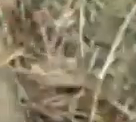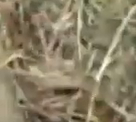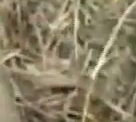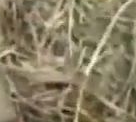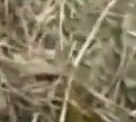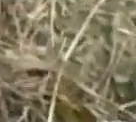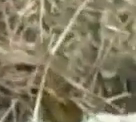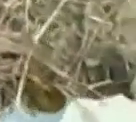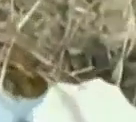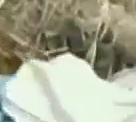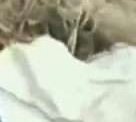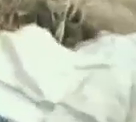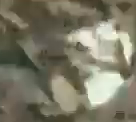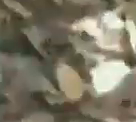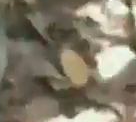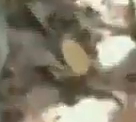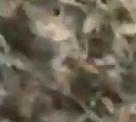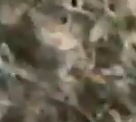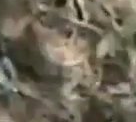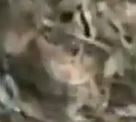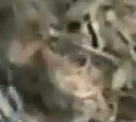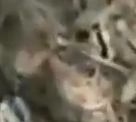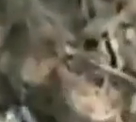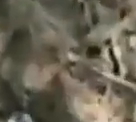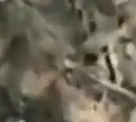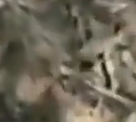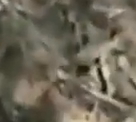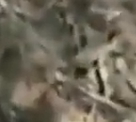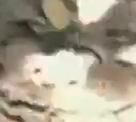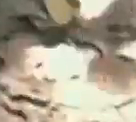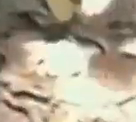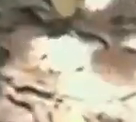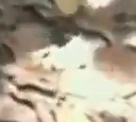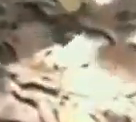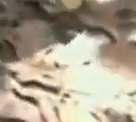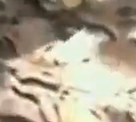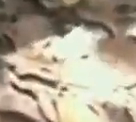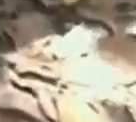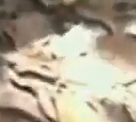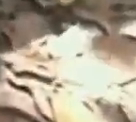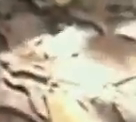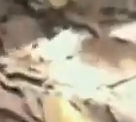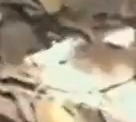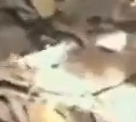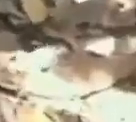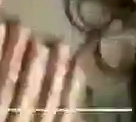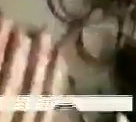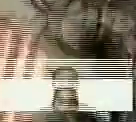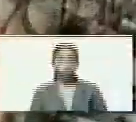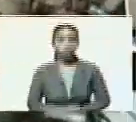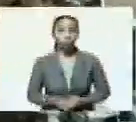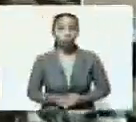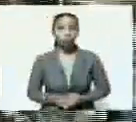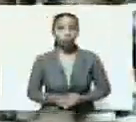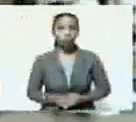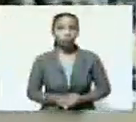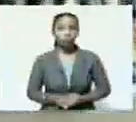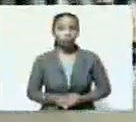Cortocircuitando el detonador eléctrico que posee el artefacto explosivo improvisado en su interior, evitando que cualquier